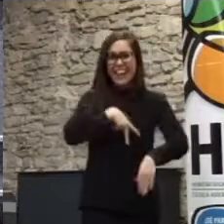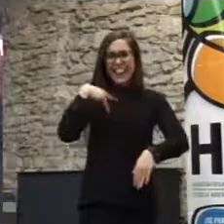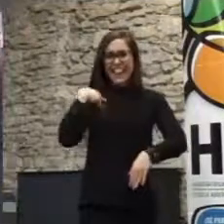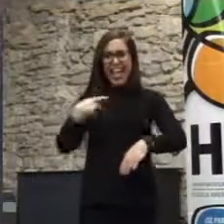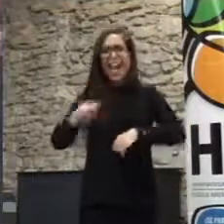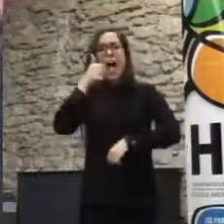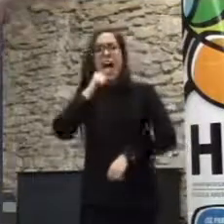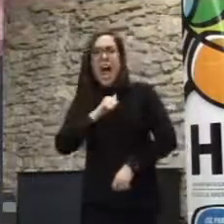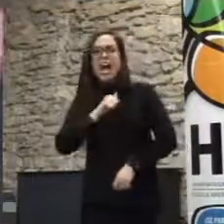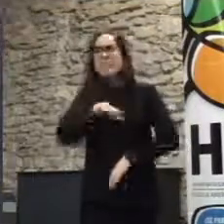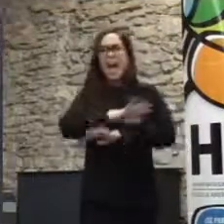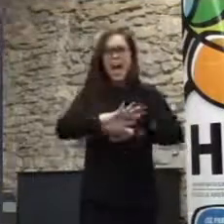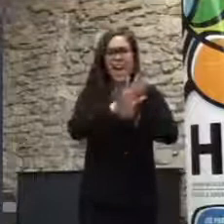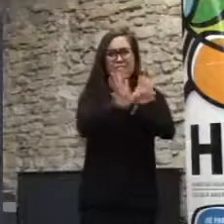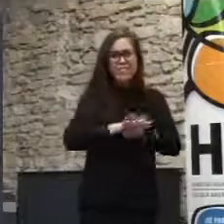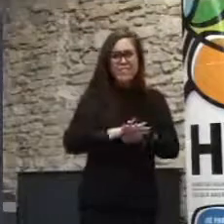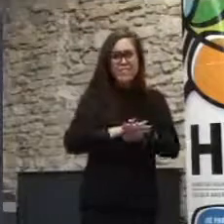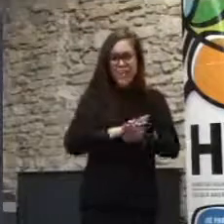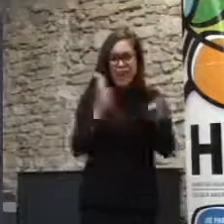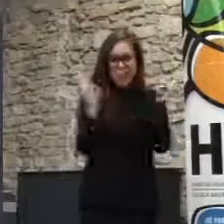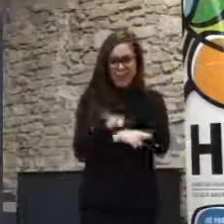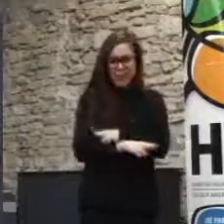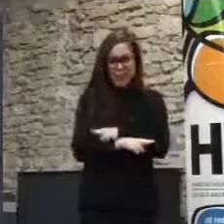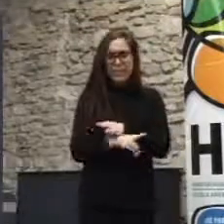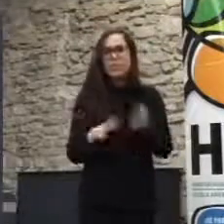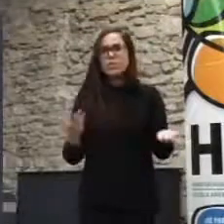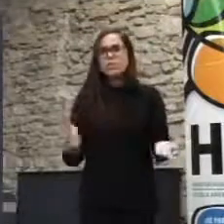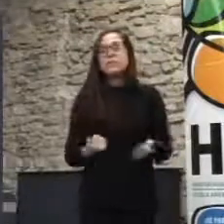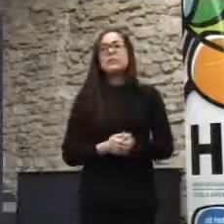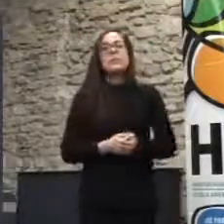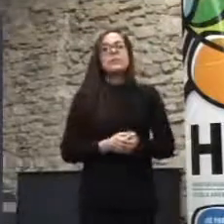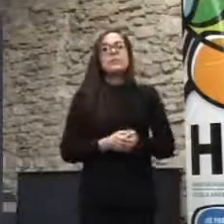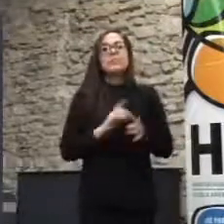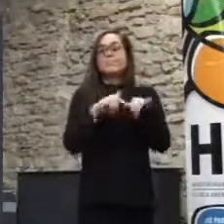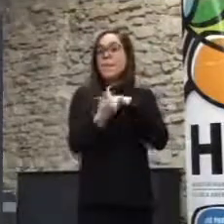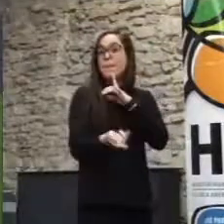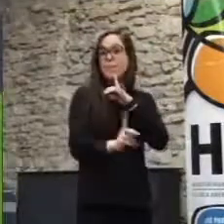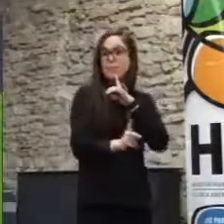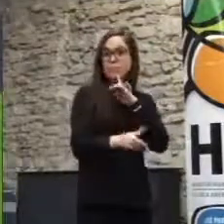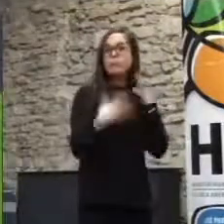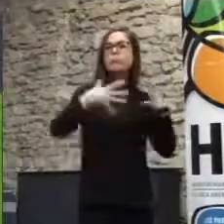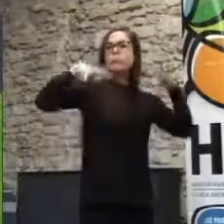porque no sé qué, no sé cuántos. Se lo llevaron a Bilbao, donde es completamente diferente el clima,